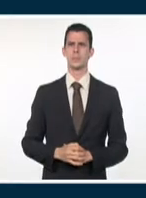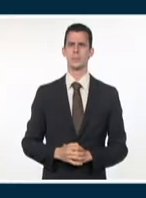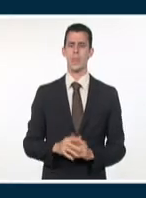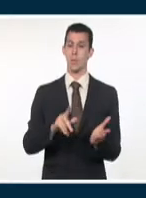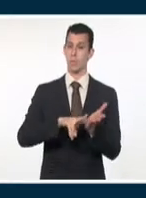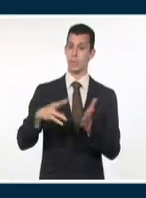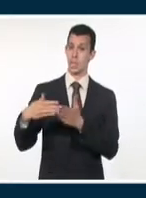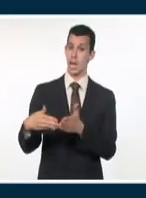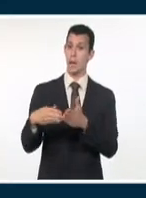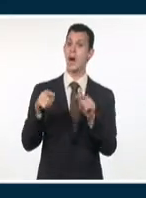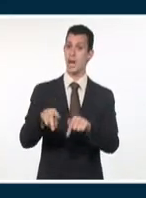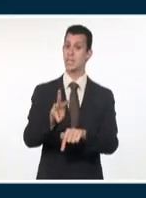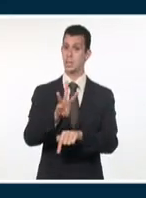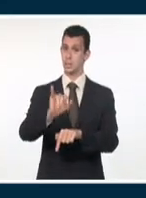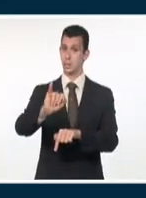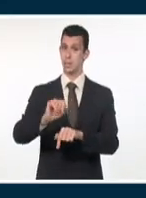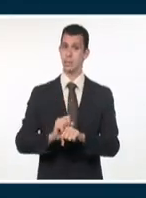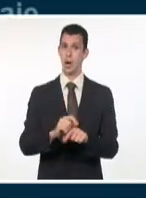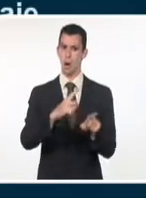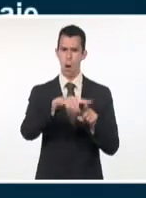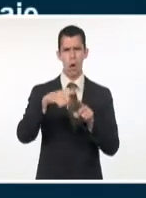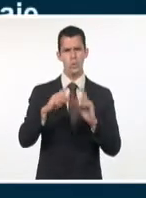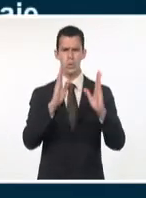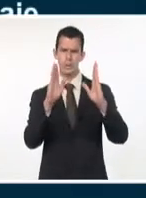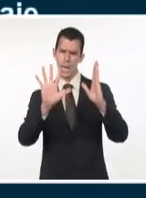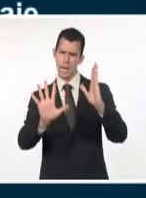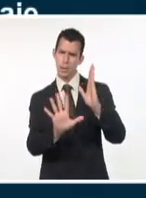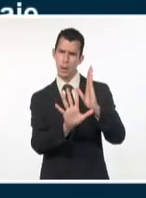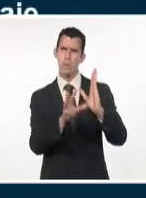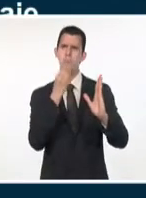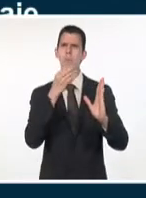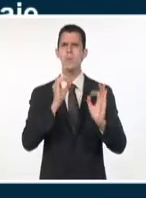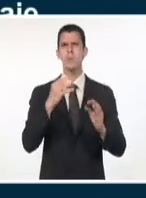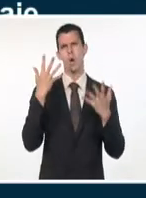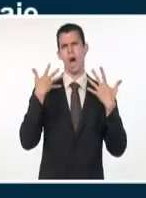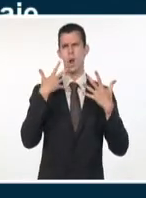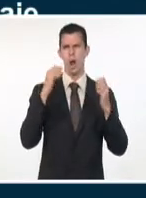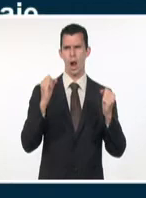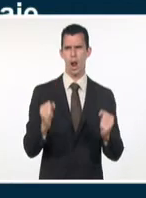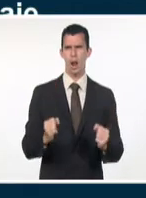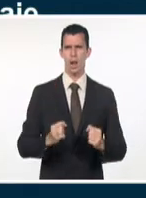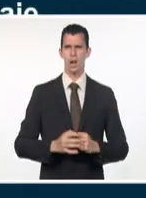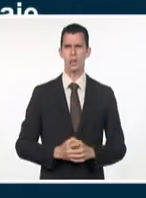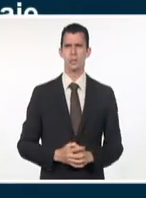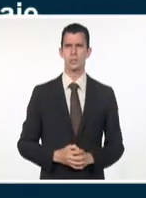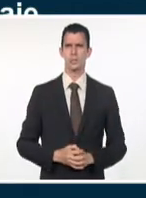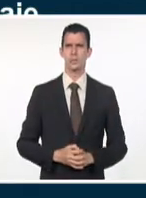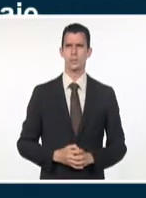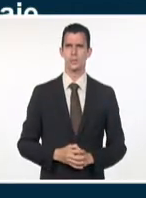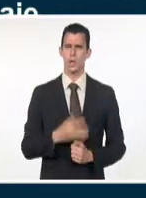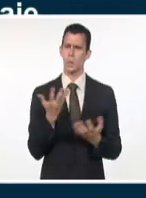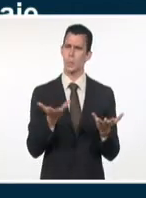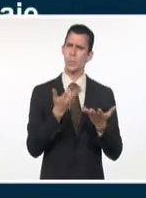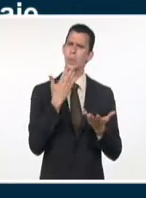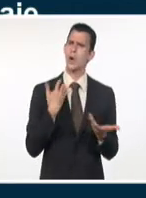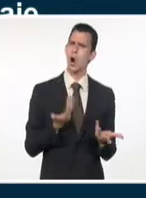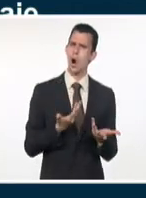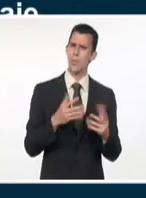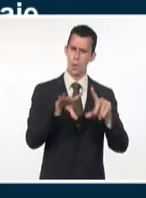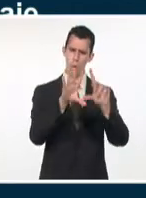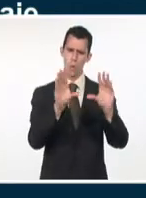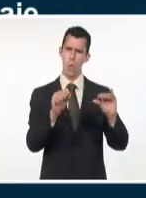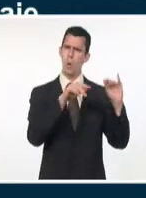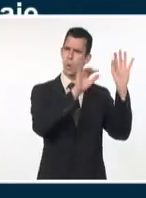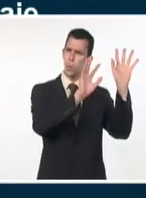algunas localidades del interior del resto del país los vientos soplarán del nordeste al este en zonas de la costa norte de la